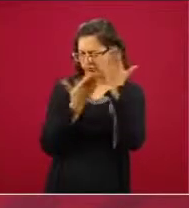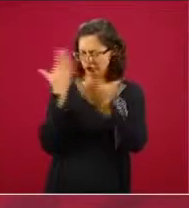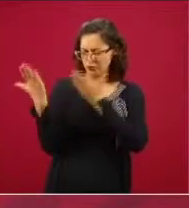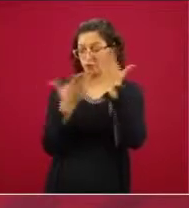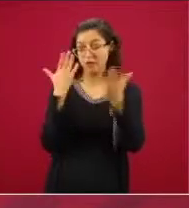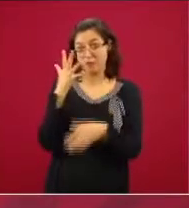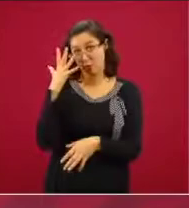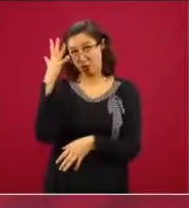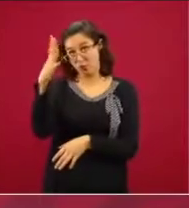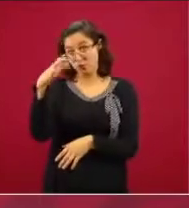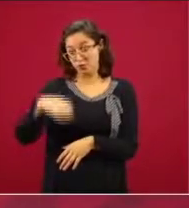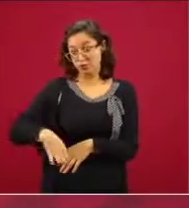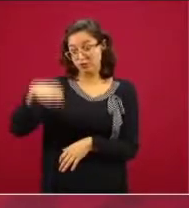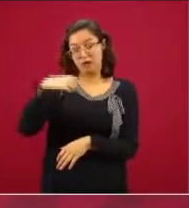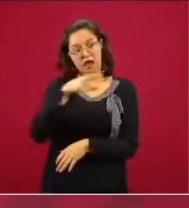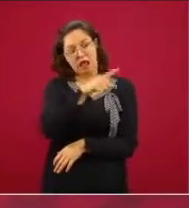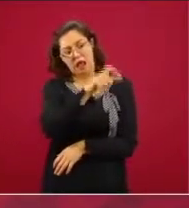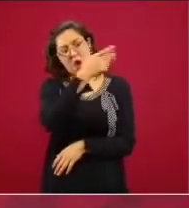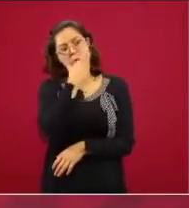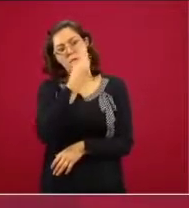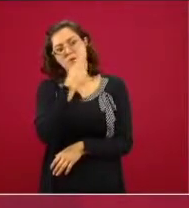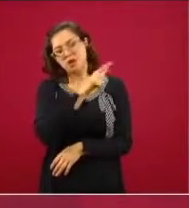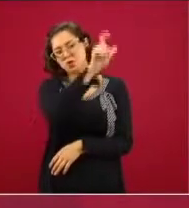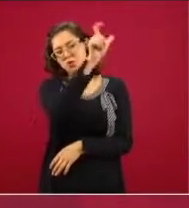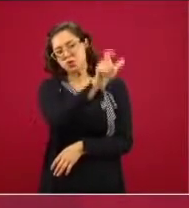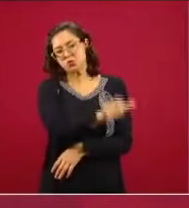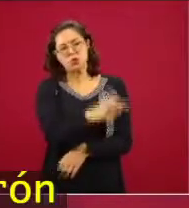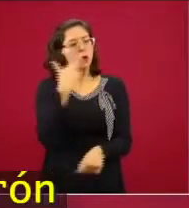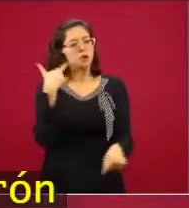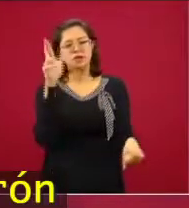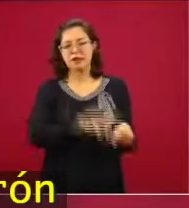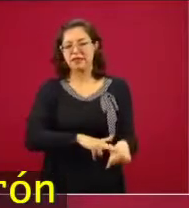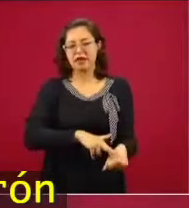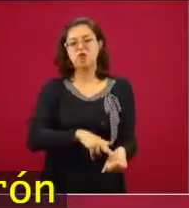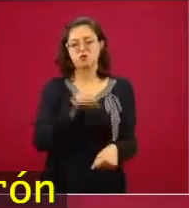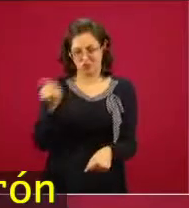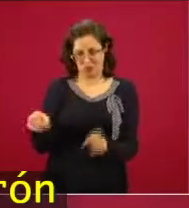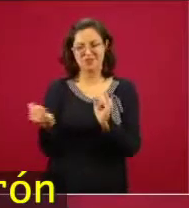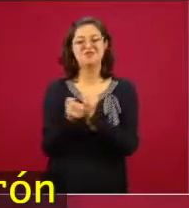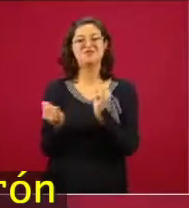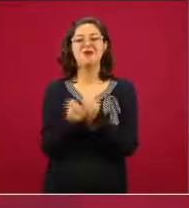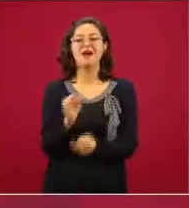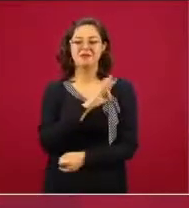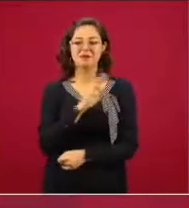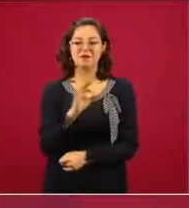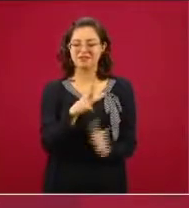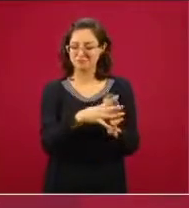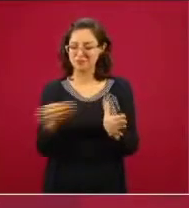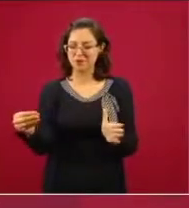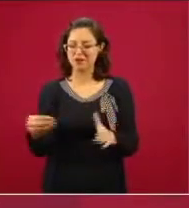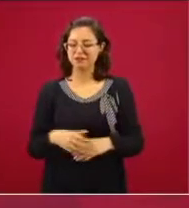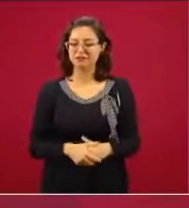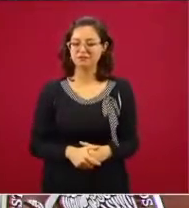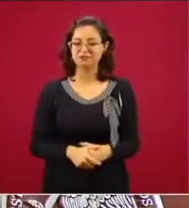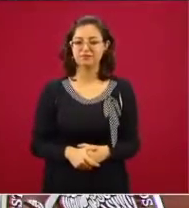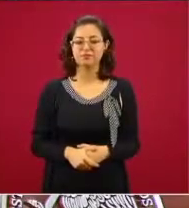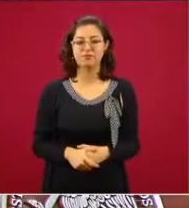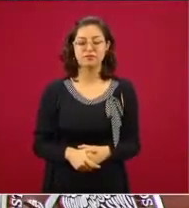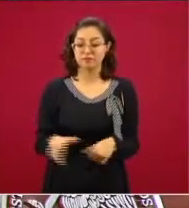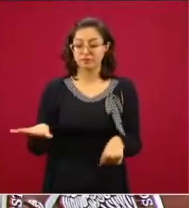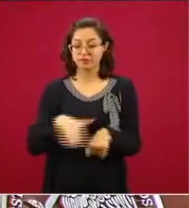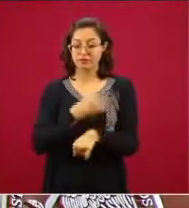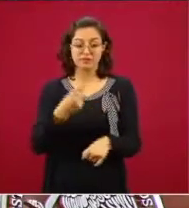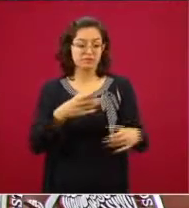seas como don fulano, un reverendo ladrón. Y se dedicaban a